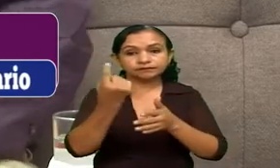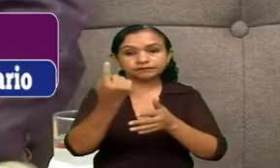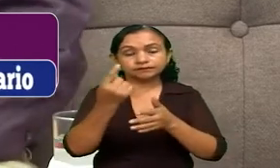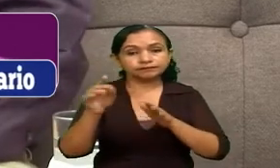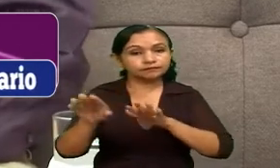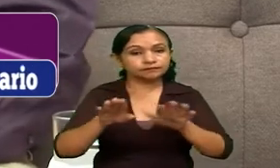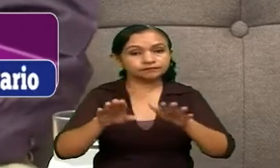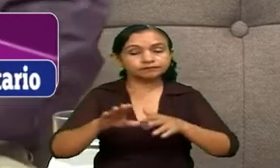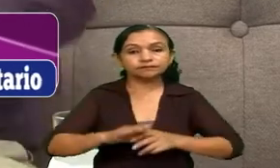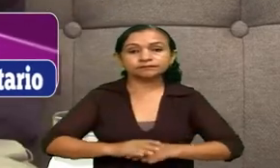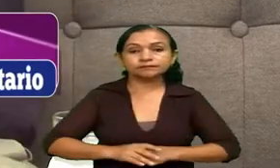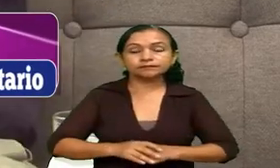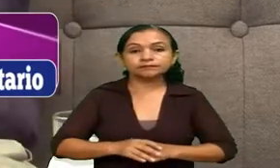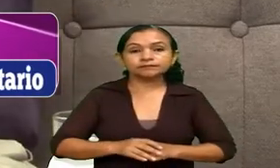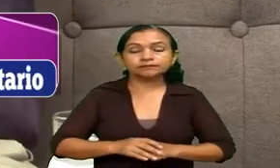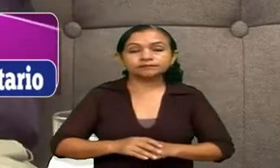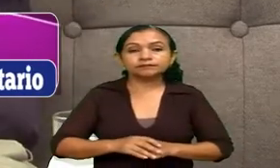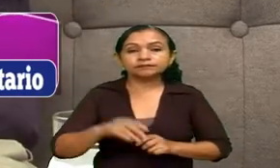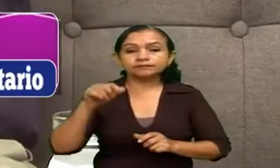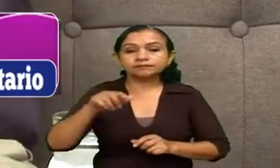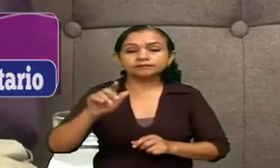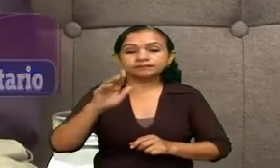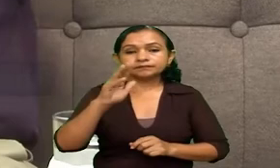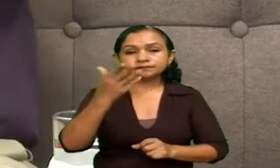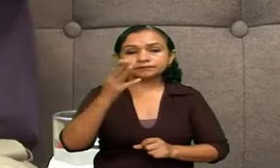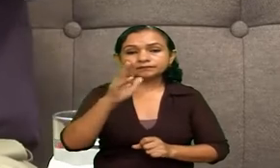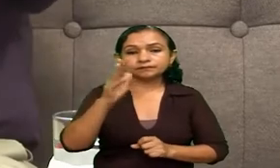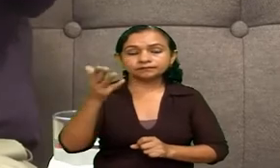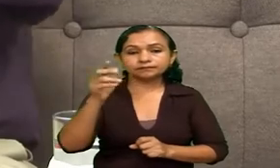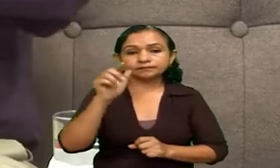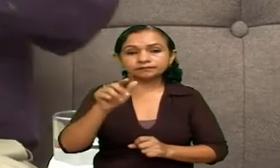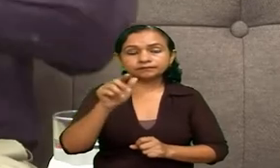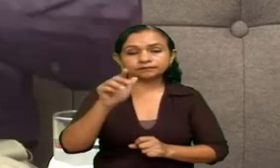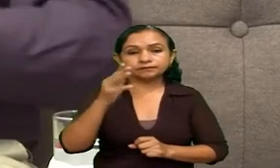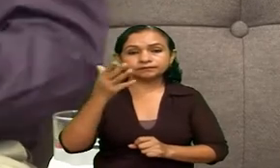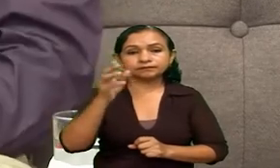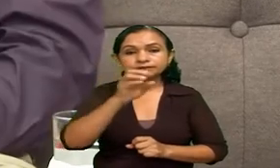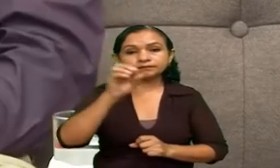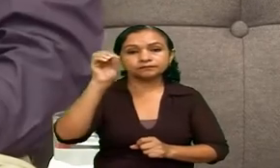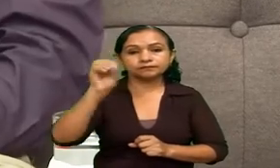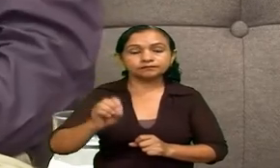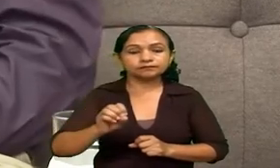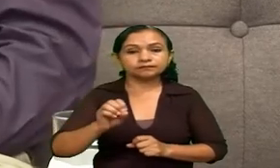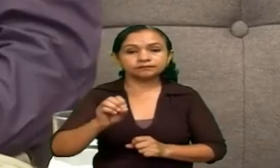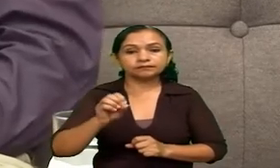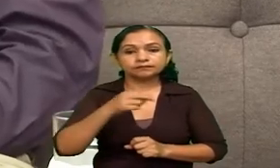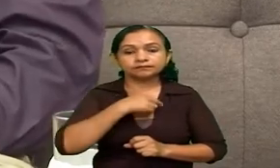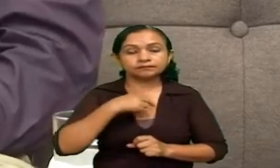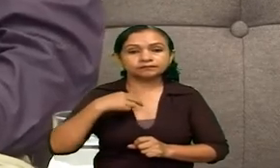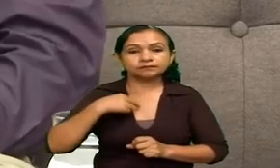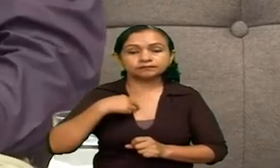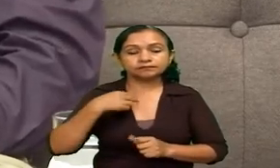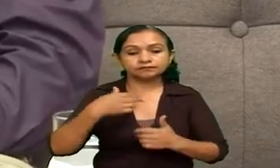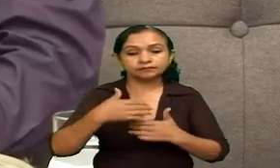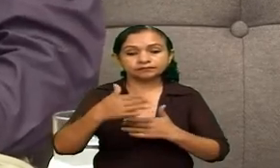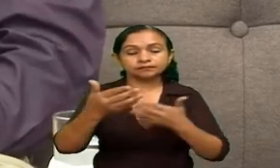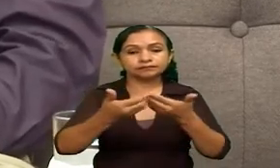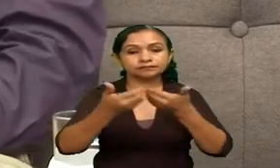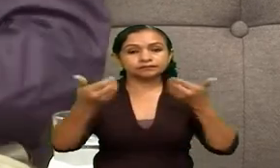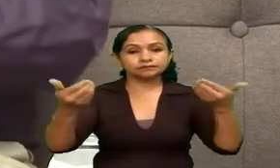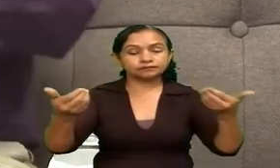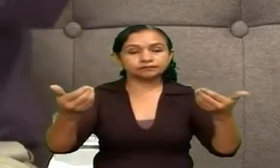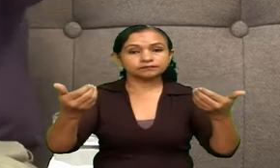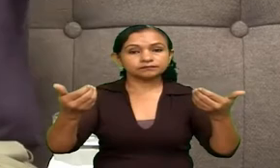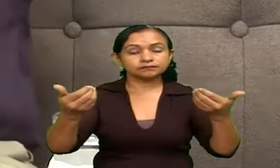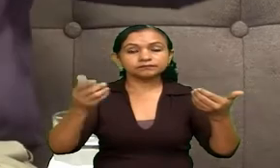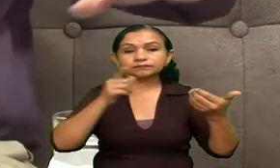decir, aquí ya llegamos al 99.9% y vamos a estar solamente ya separados de